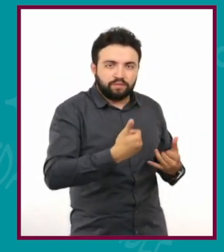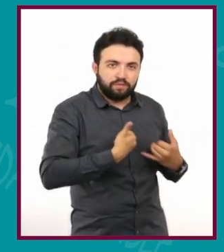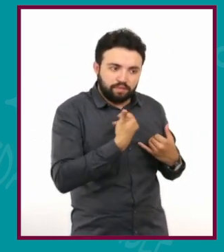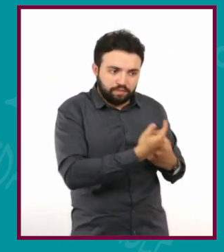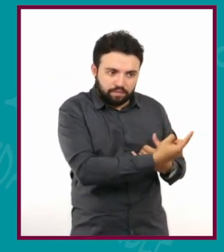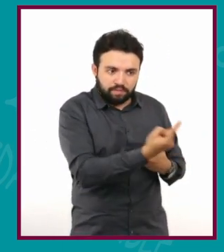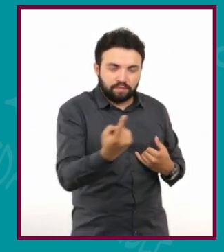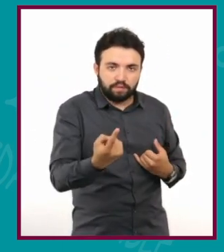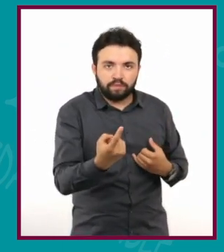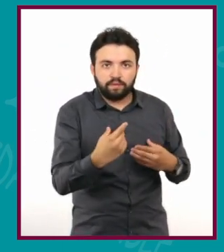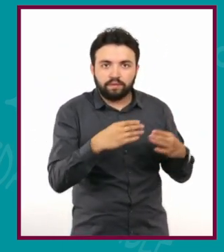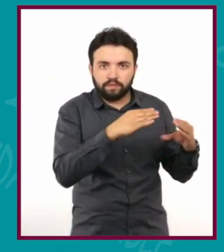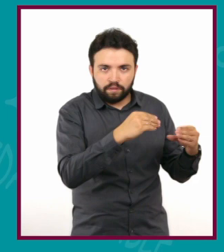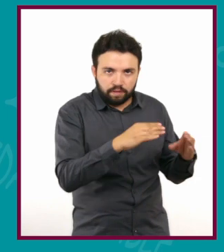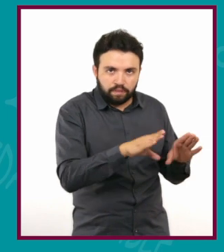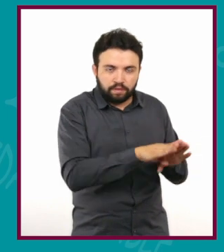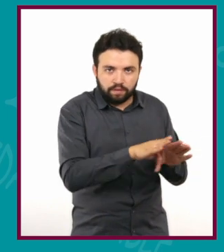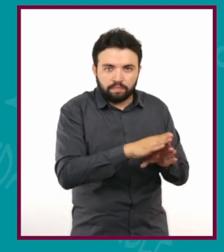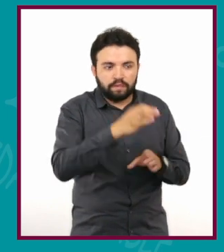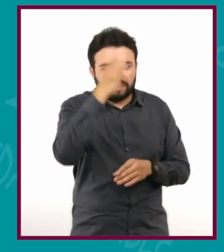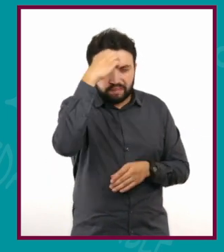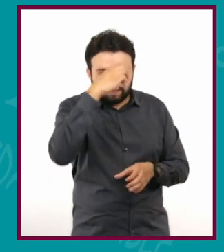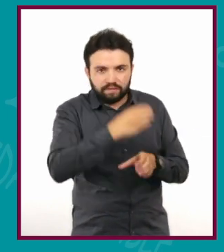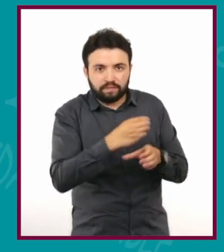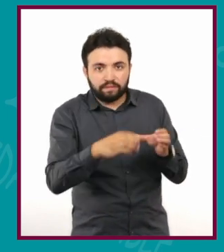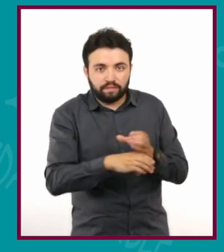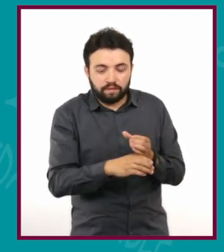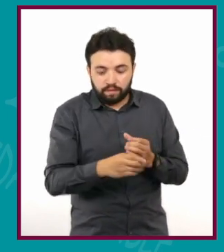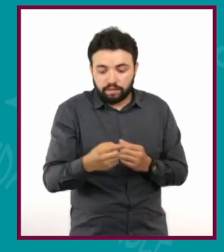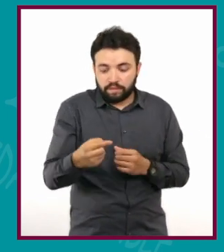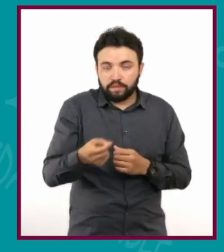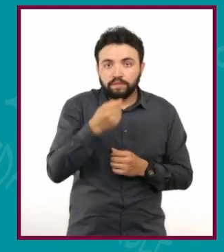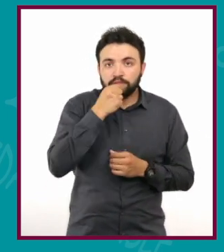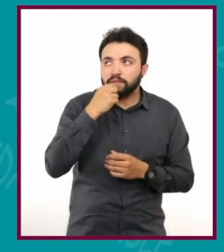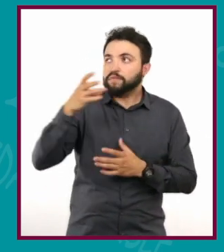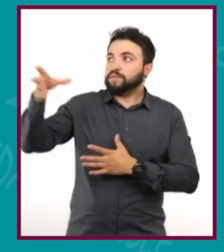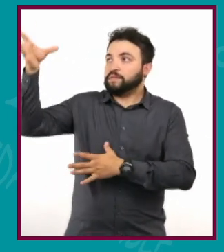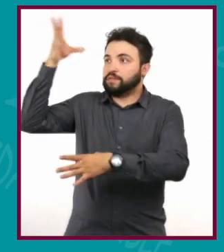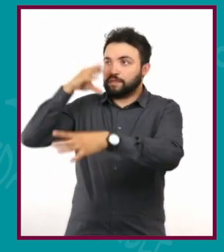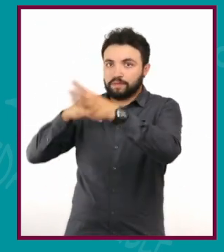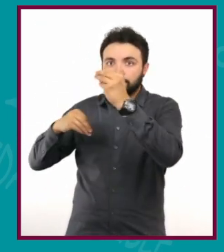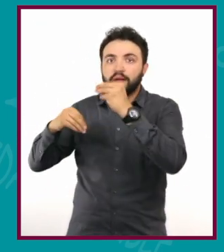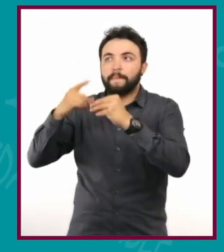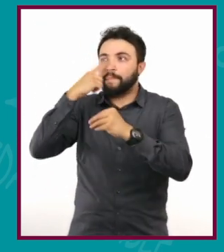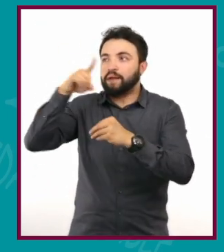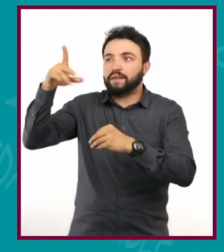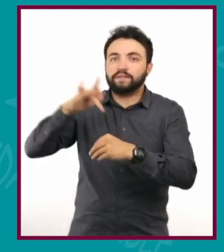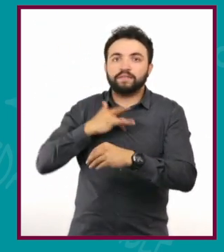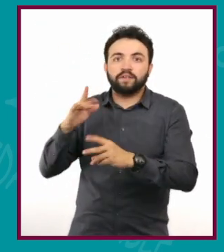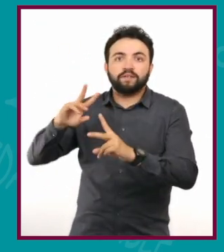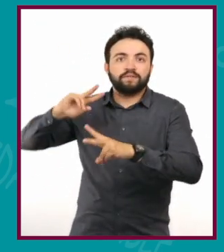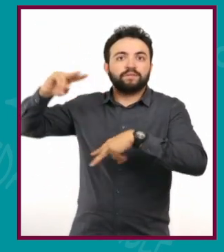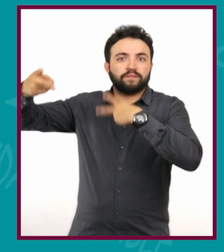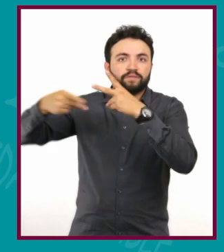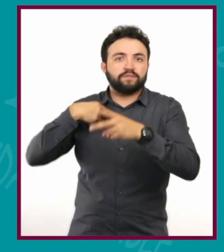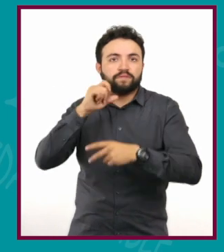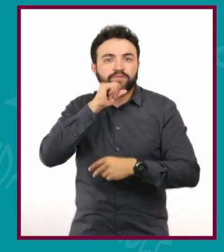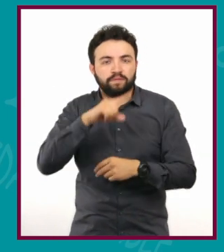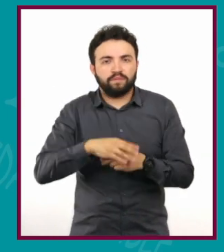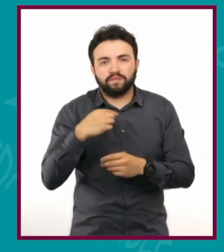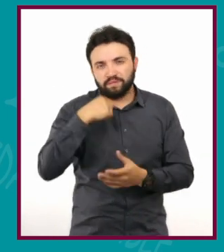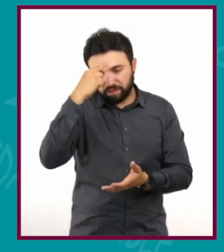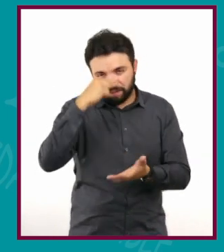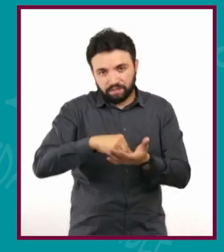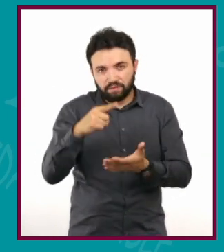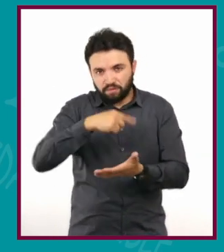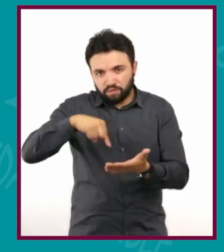todo el conocimiento y los saberes o la experiencia que han tenido durante su vida. Creo que es